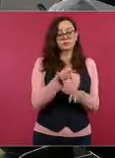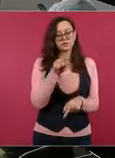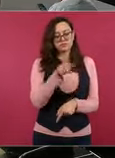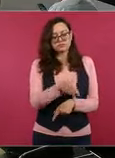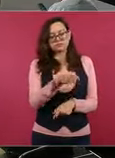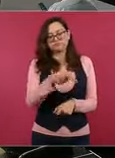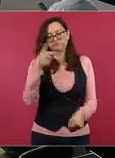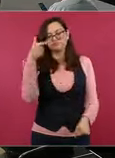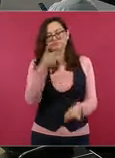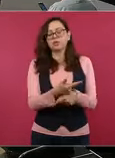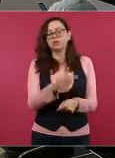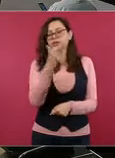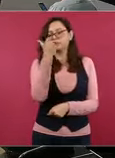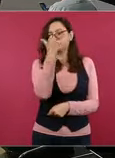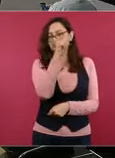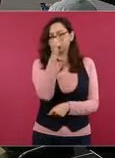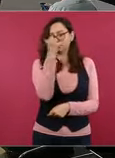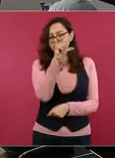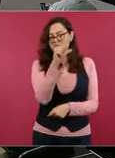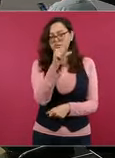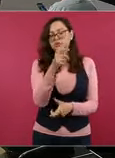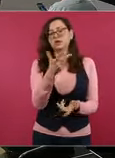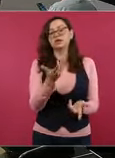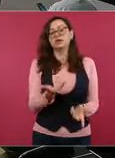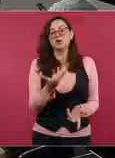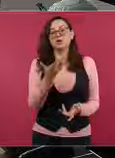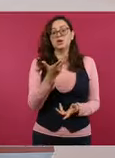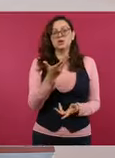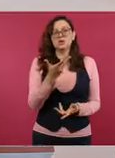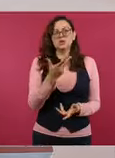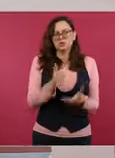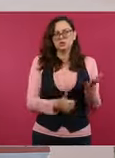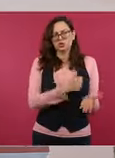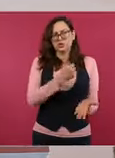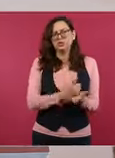exactamente si fue en el de la Ciudad de México. Sí,